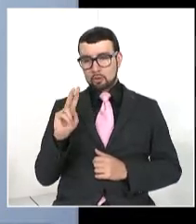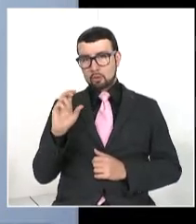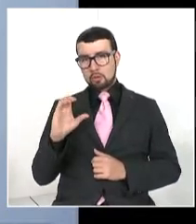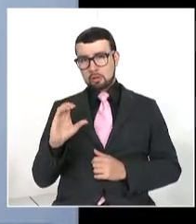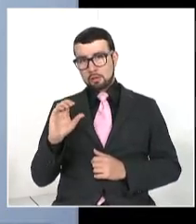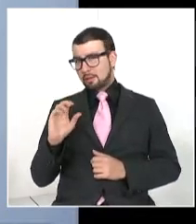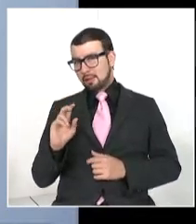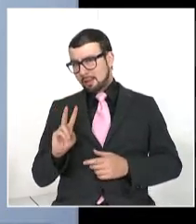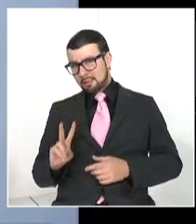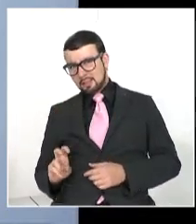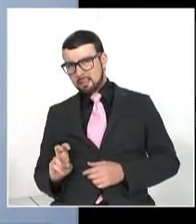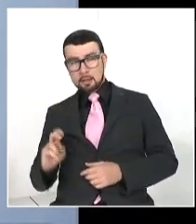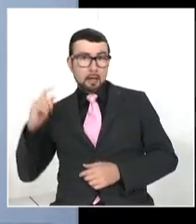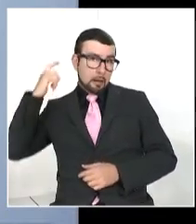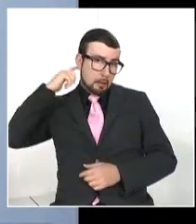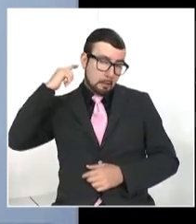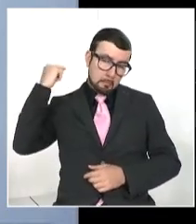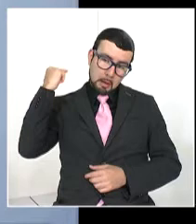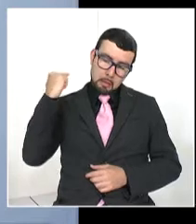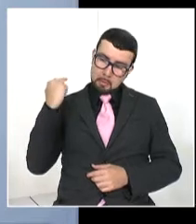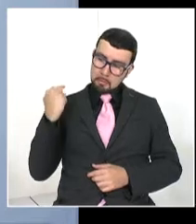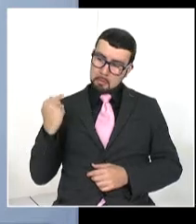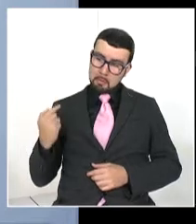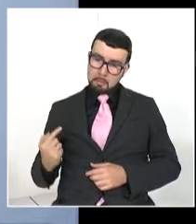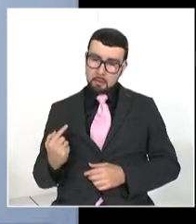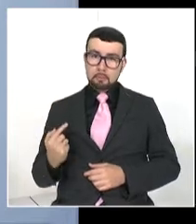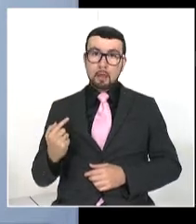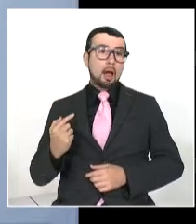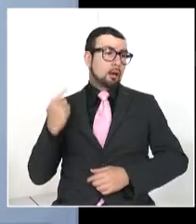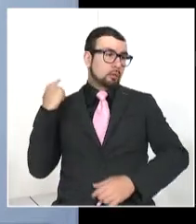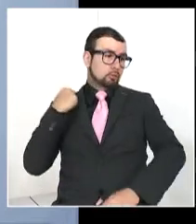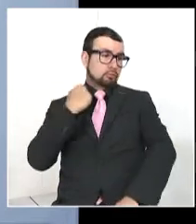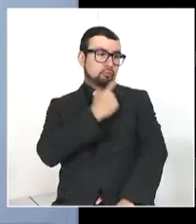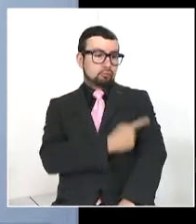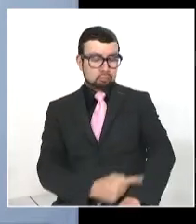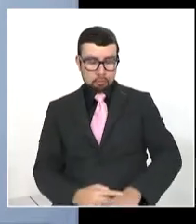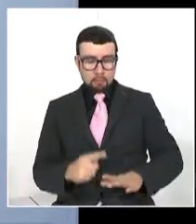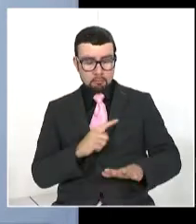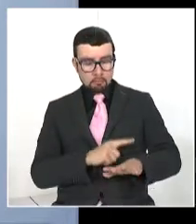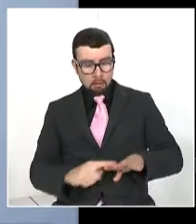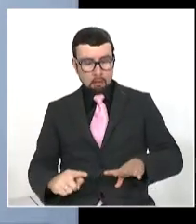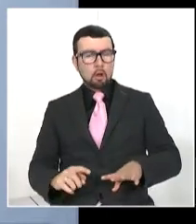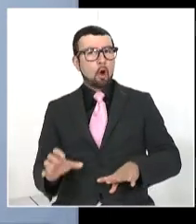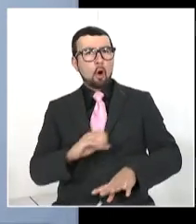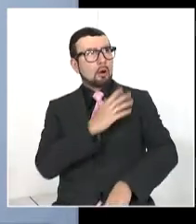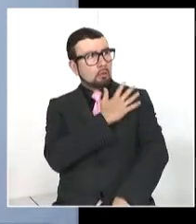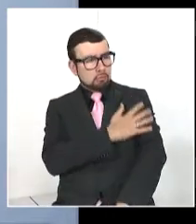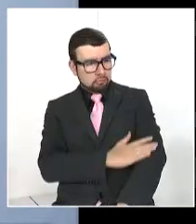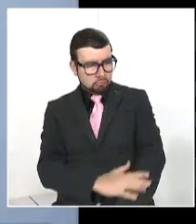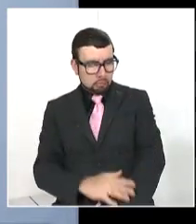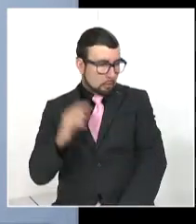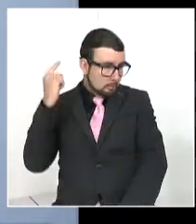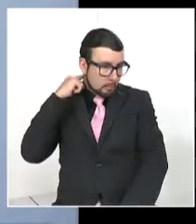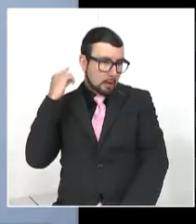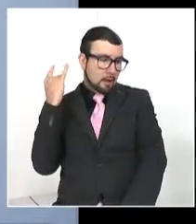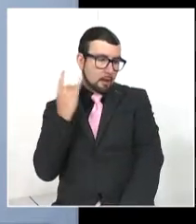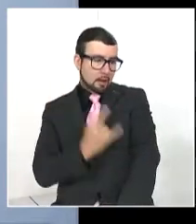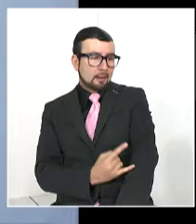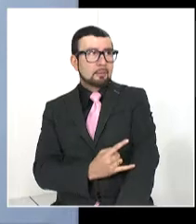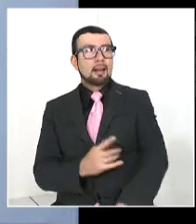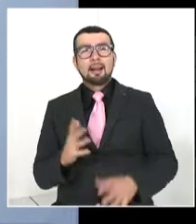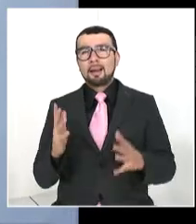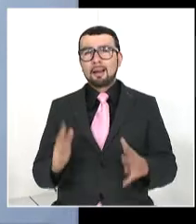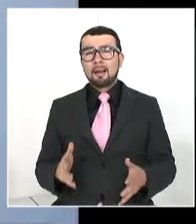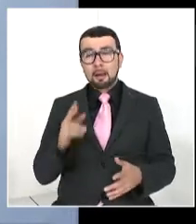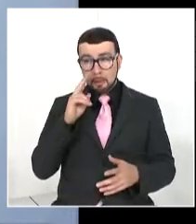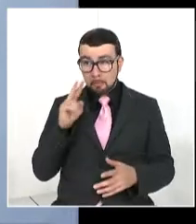C7, va a afectar, por ejemplo, un dedo o el brazo, alguna región del brazo, y muchas personas no entienden. Miren, ahí ustedes vieron como